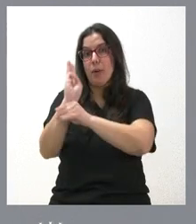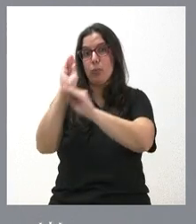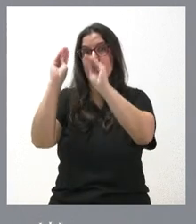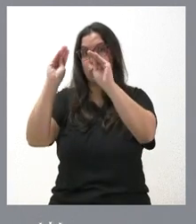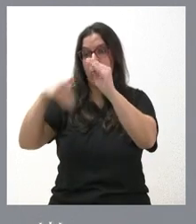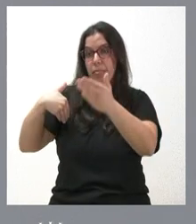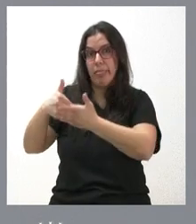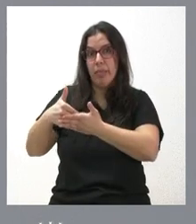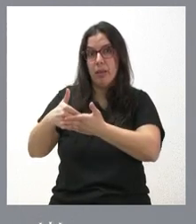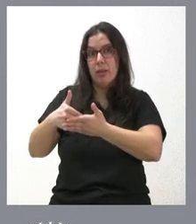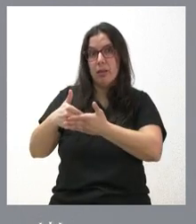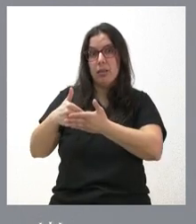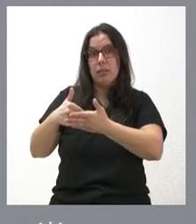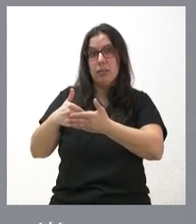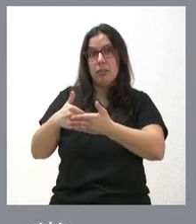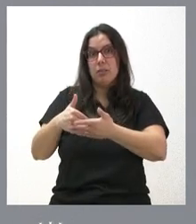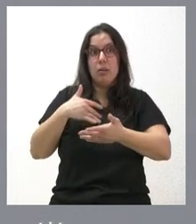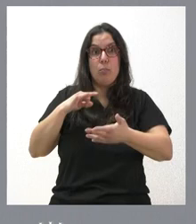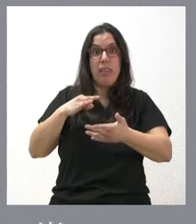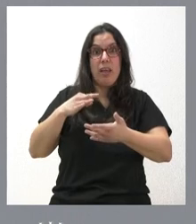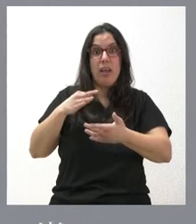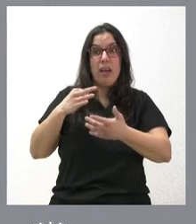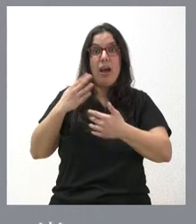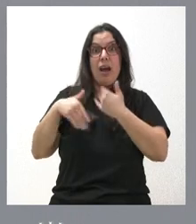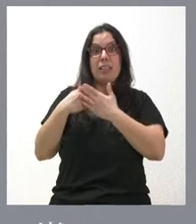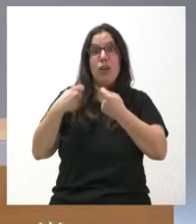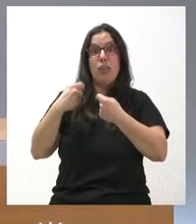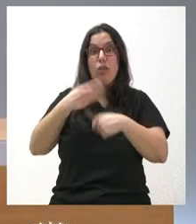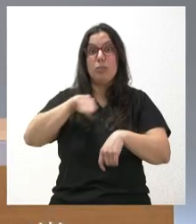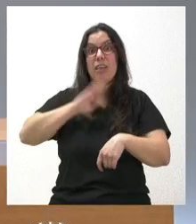última hora que se realiza Incluso a lo mejor hasta fuera de España